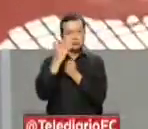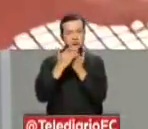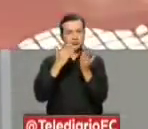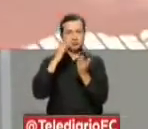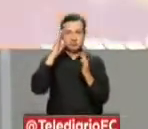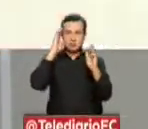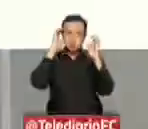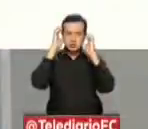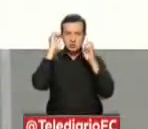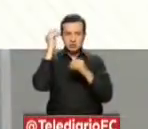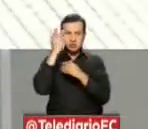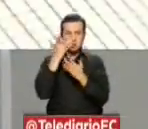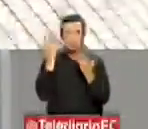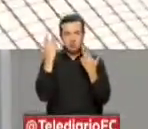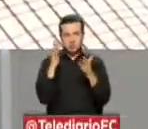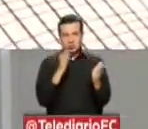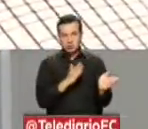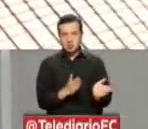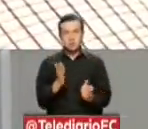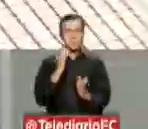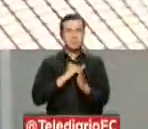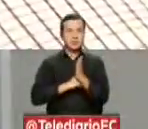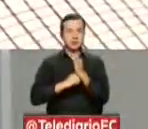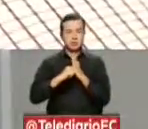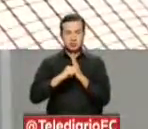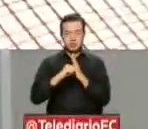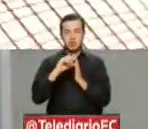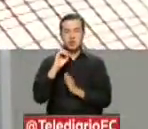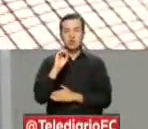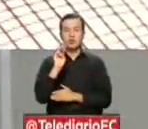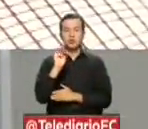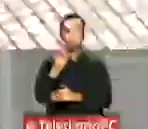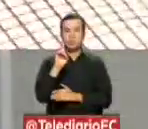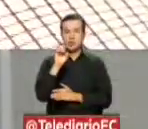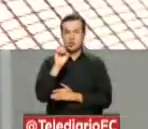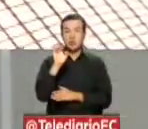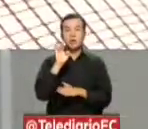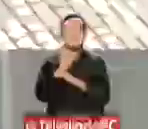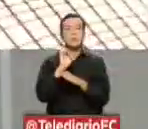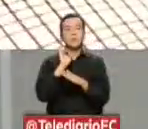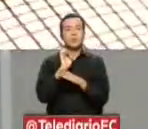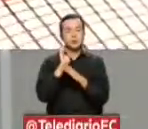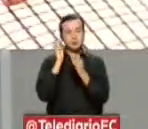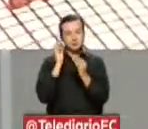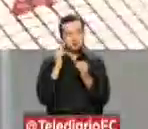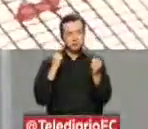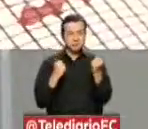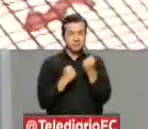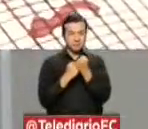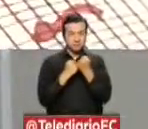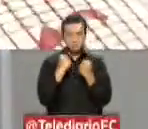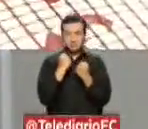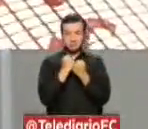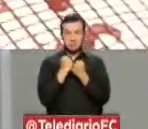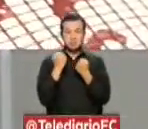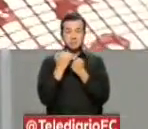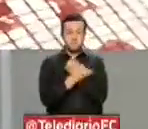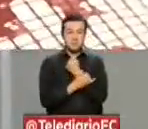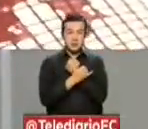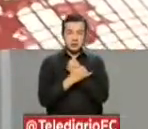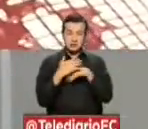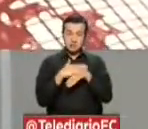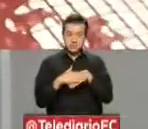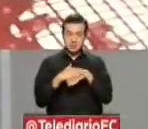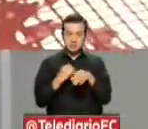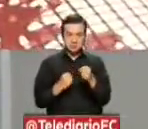política de defensa nacional. El ministro Osvaldo Jarrín enfatizó que Ecuador será parte de operaciones conjuntas de seguridad con países de